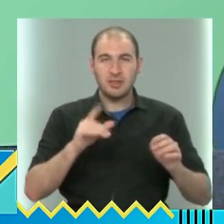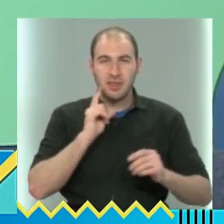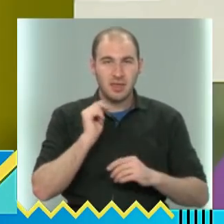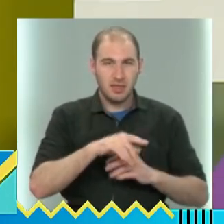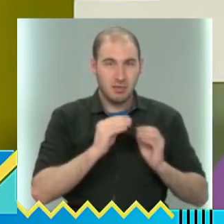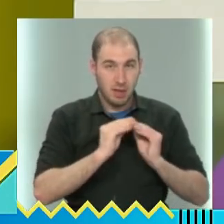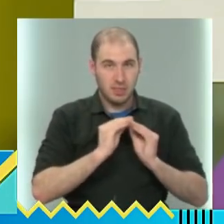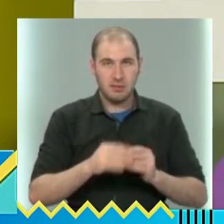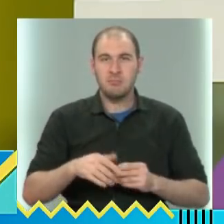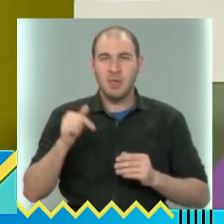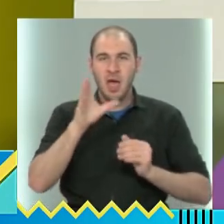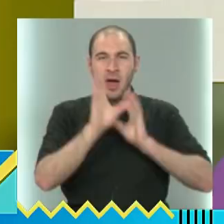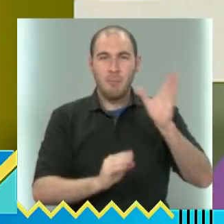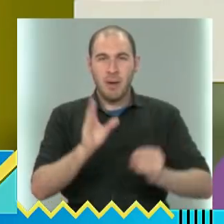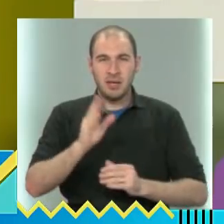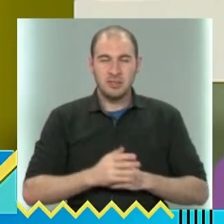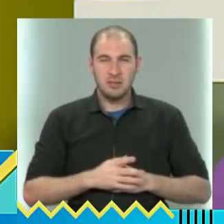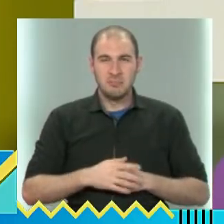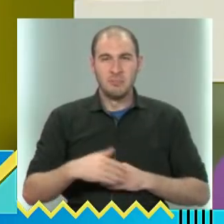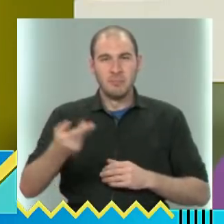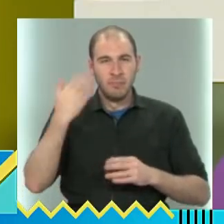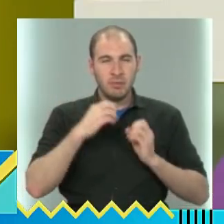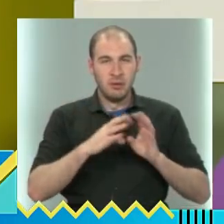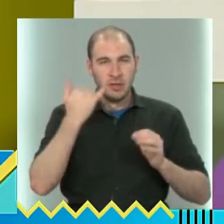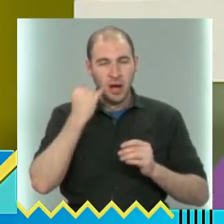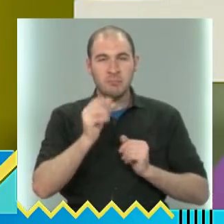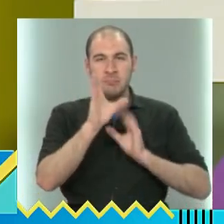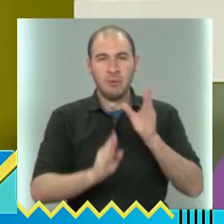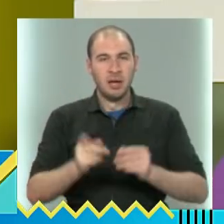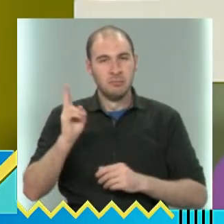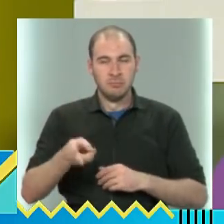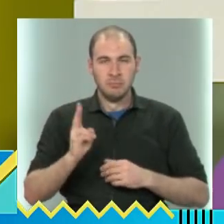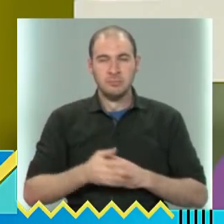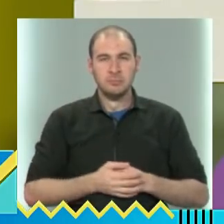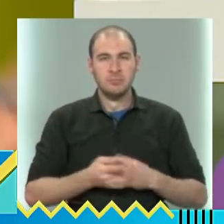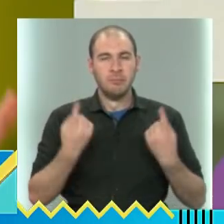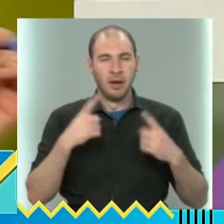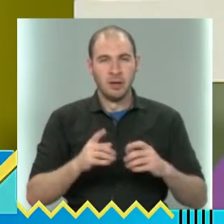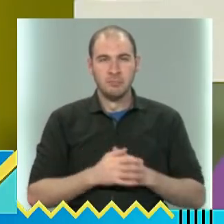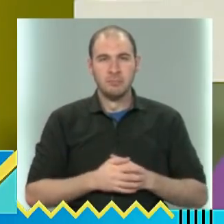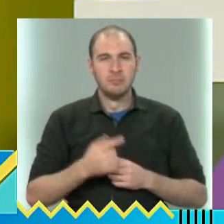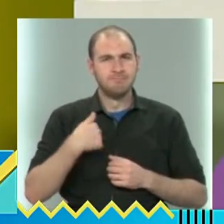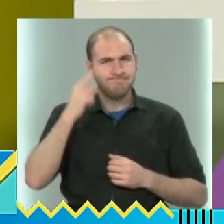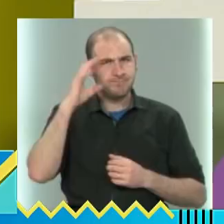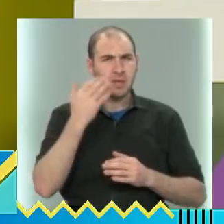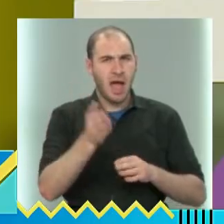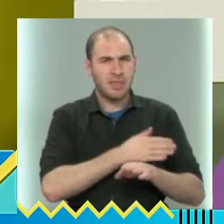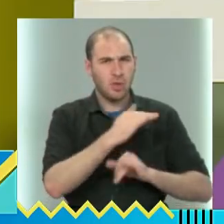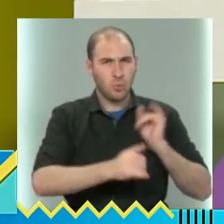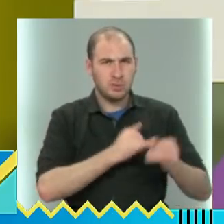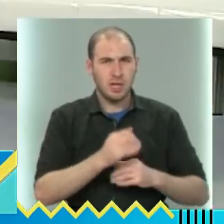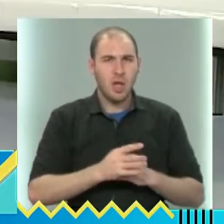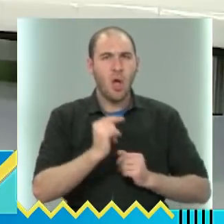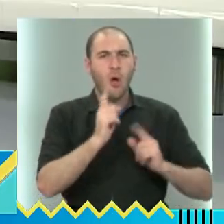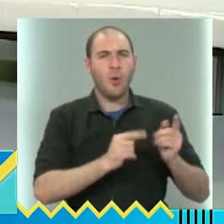debate. Bien, a partir de países que ya lo implementan y países que lo han prohibido, pero me quedo con lo que te decía recién Marcelo.